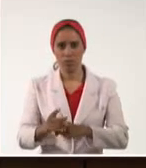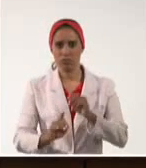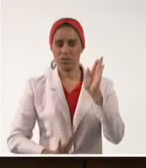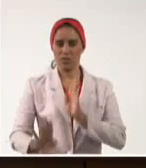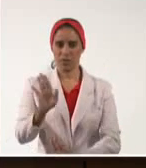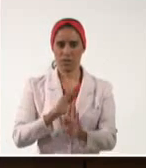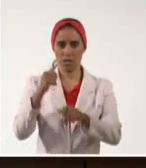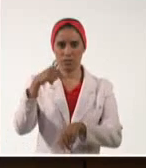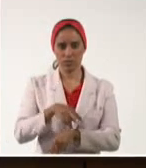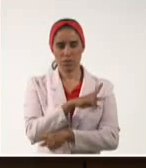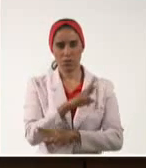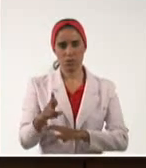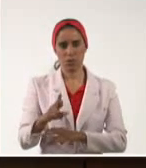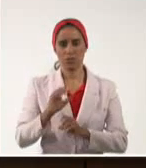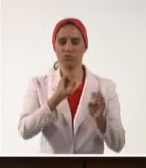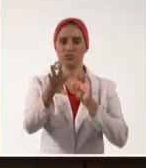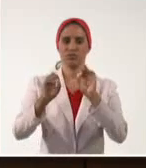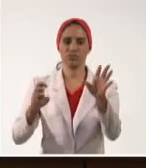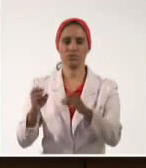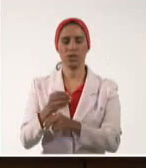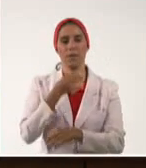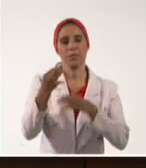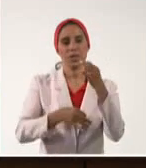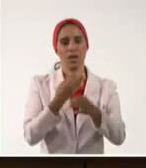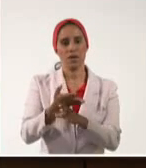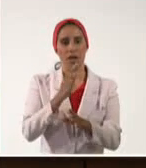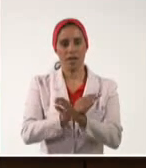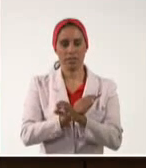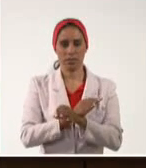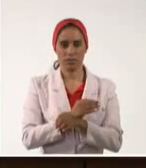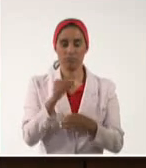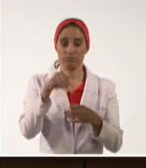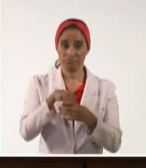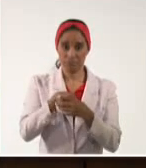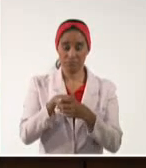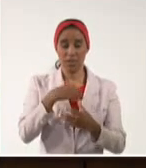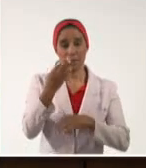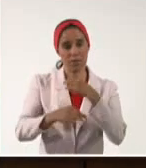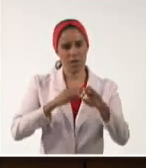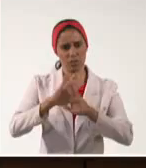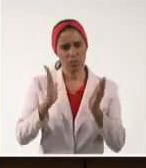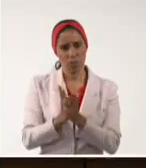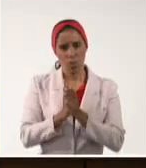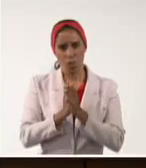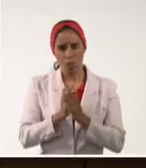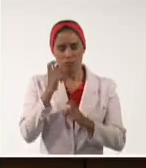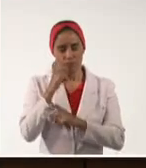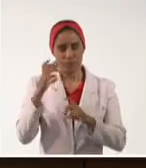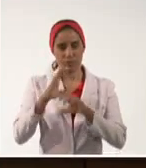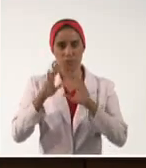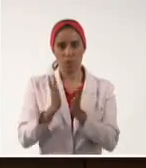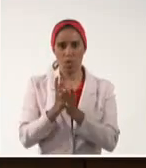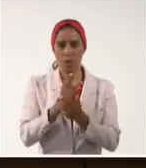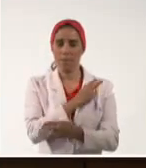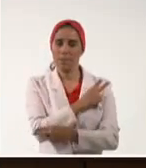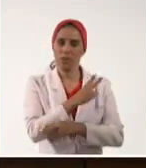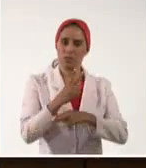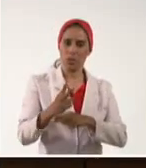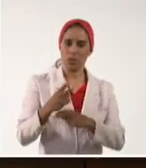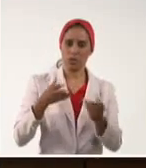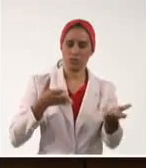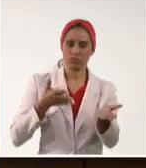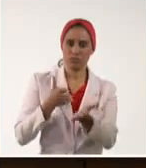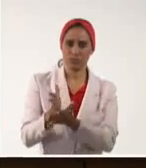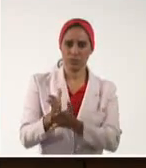días recientes es parte de la alerta. La historia recoge numerosos actos y crímenes perpetrados por